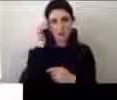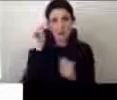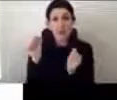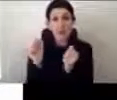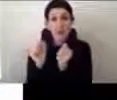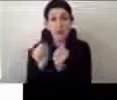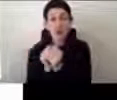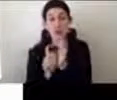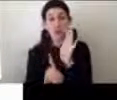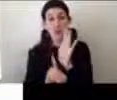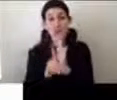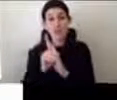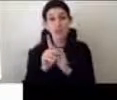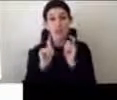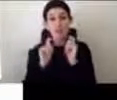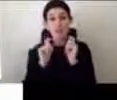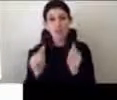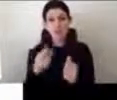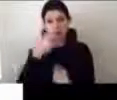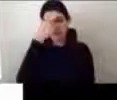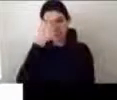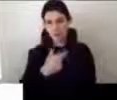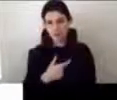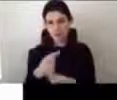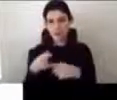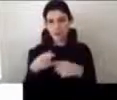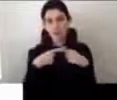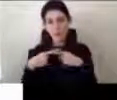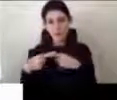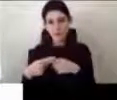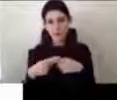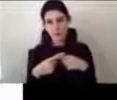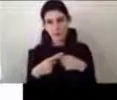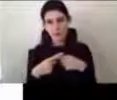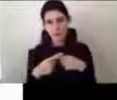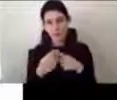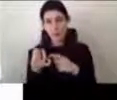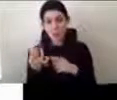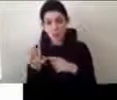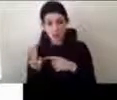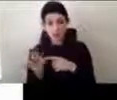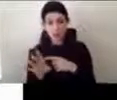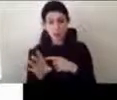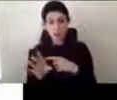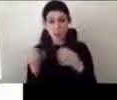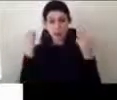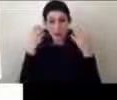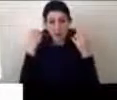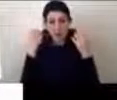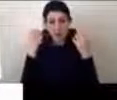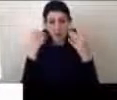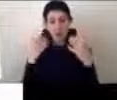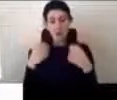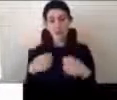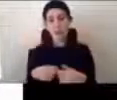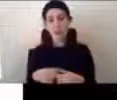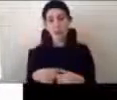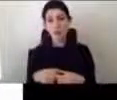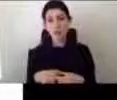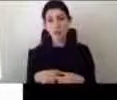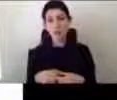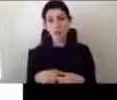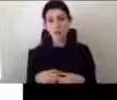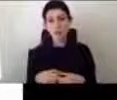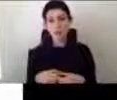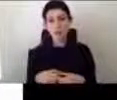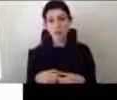habilidades personales y sociales. No es solamente aprender, cuando ya está en la etapa aquí,